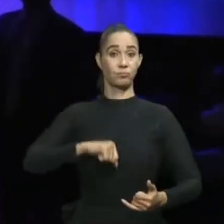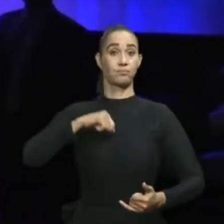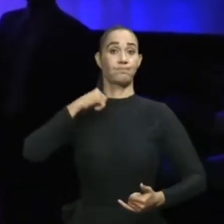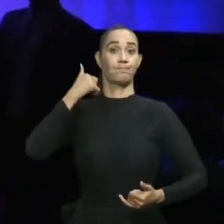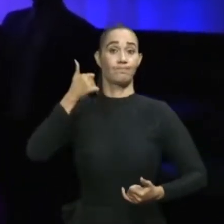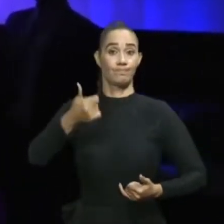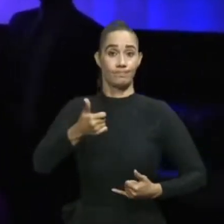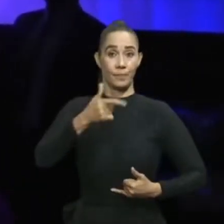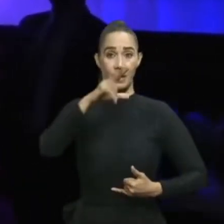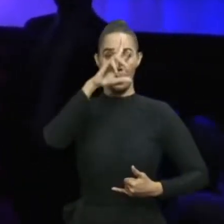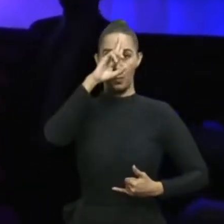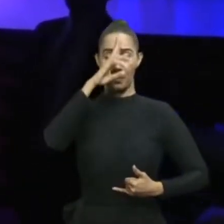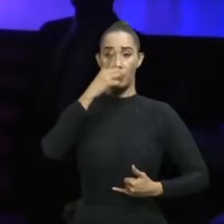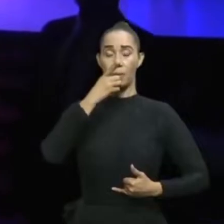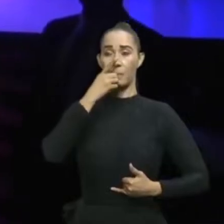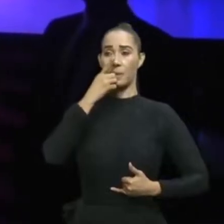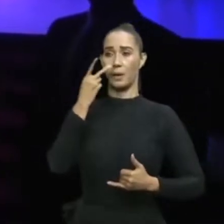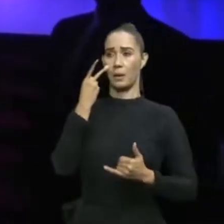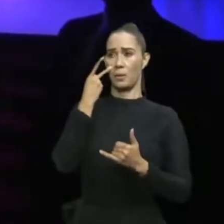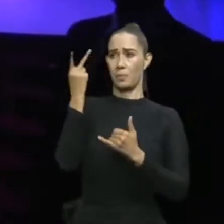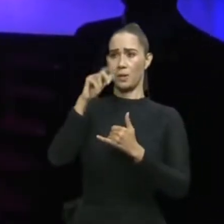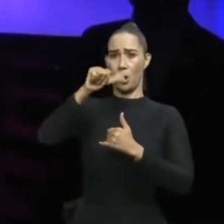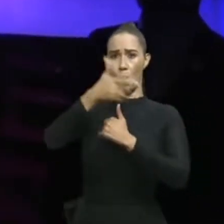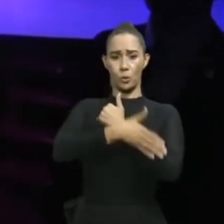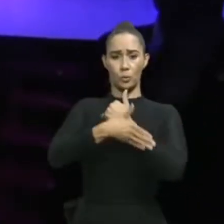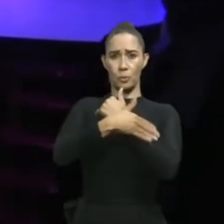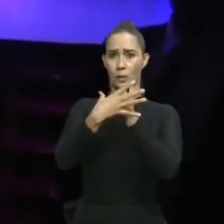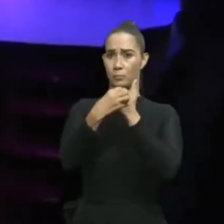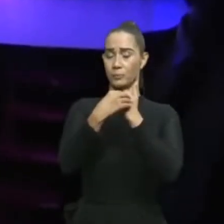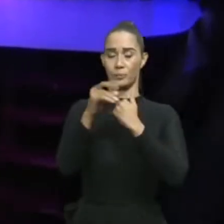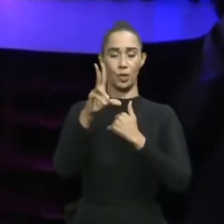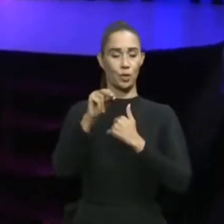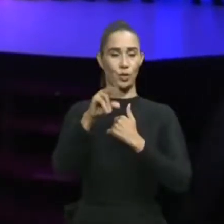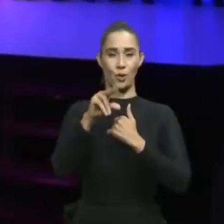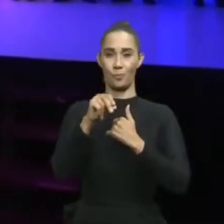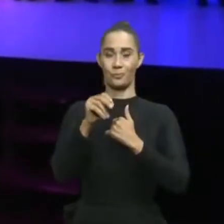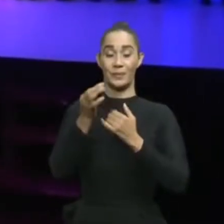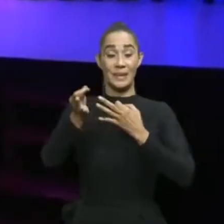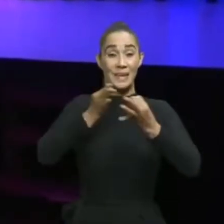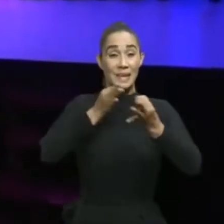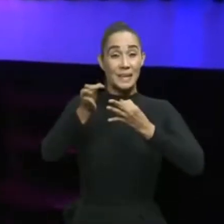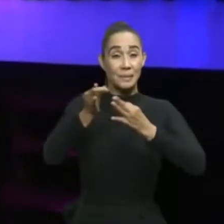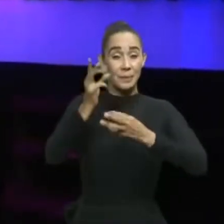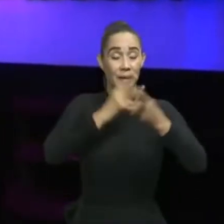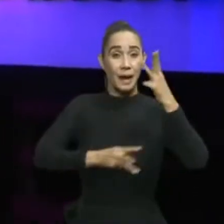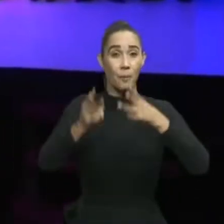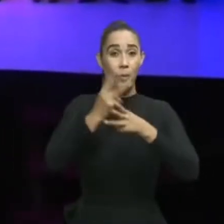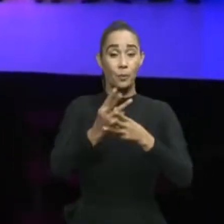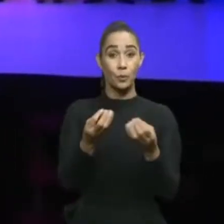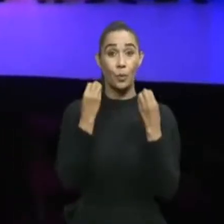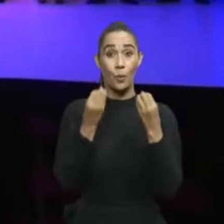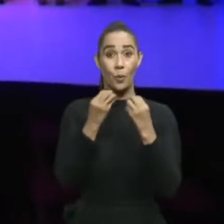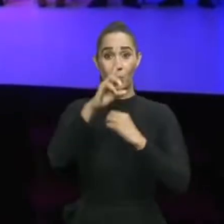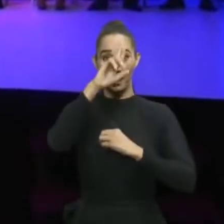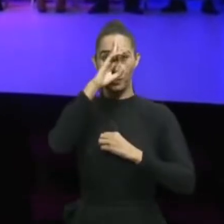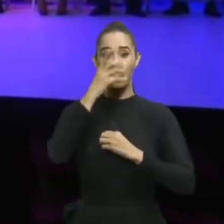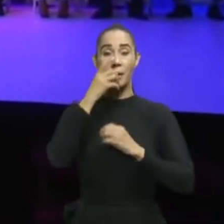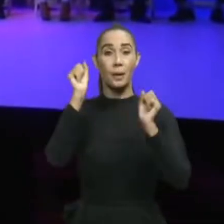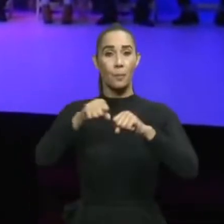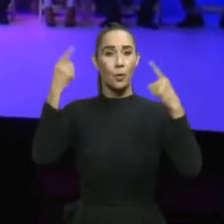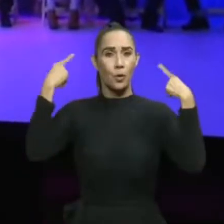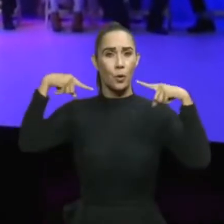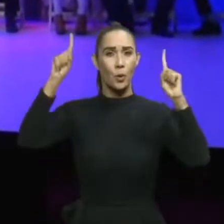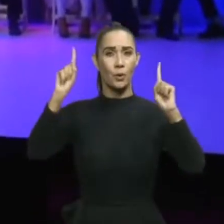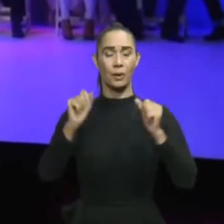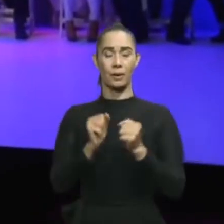república dominicana no mira lo que hacen otros sino que nosotros explicamos al mundo como lo hemos hecho haciendo que